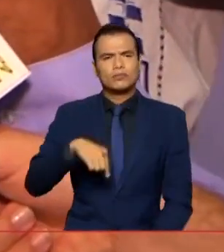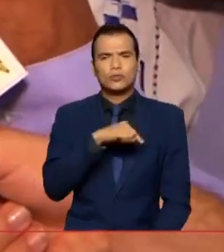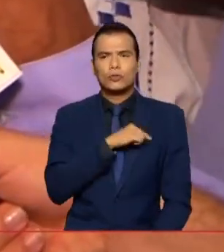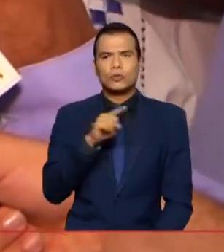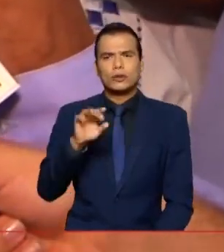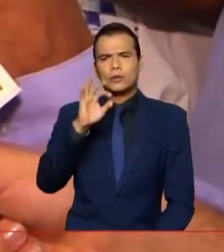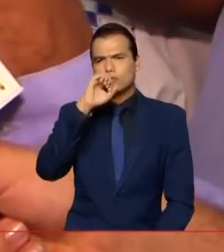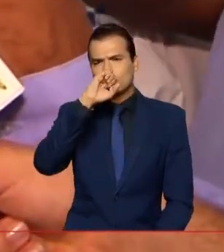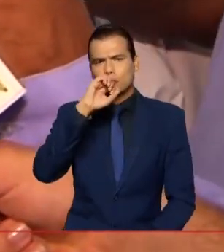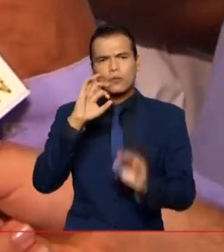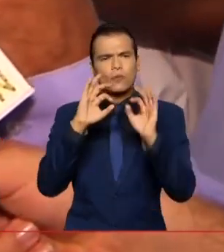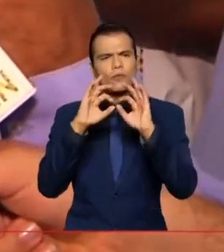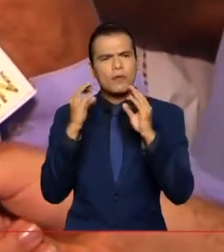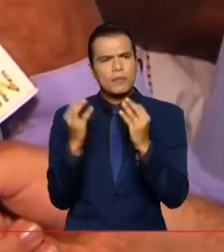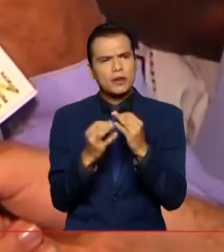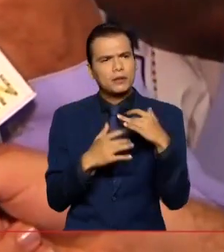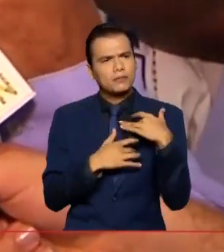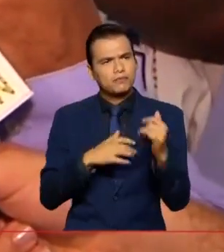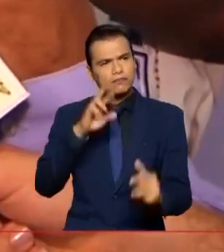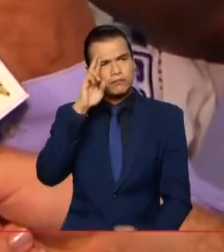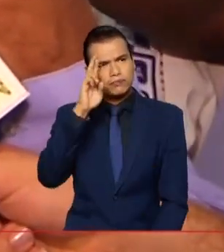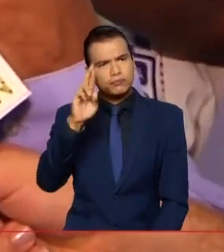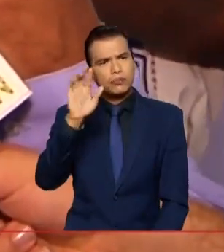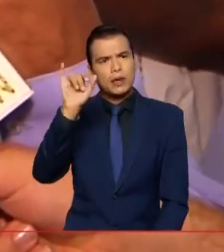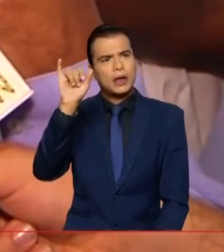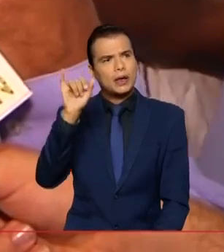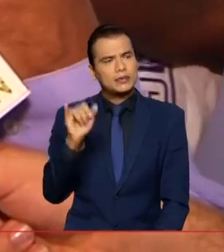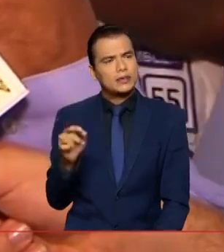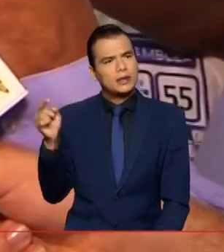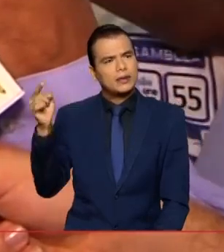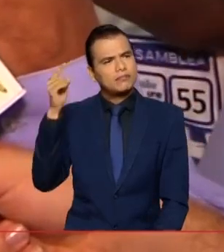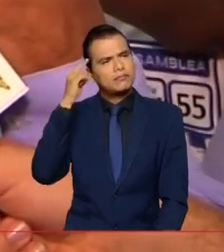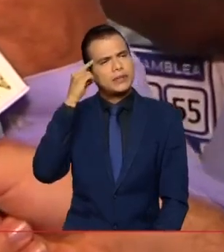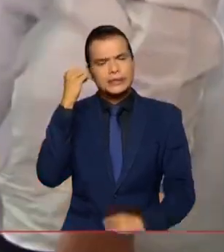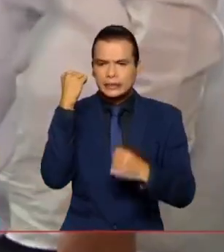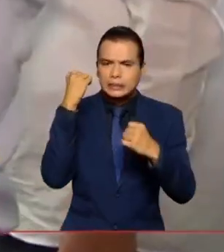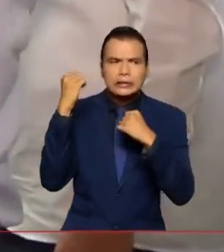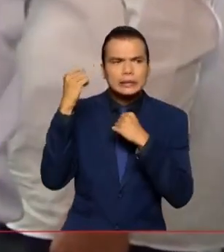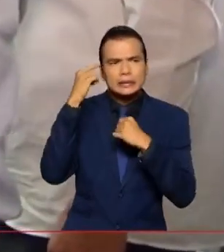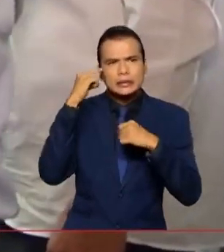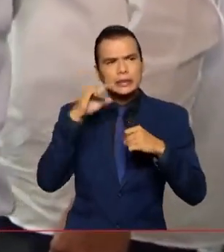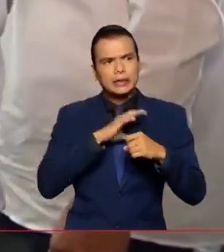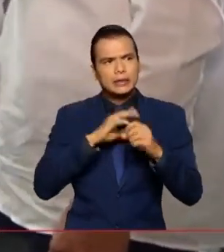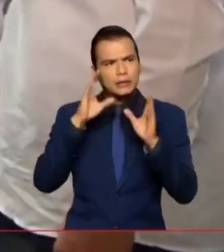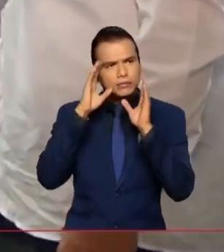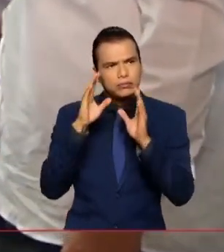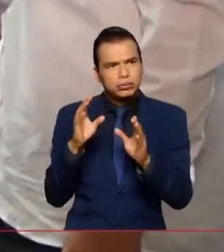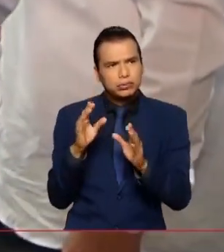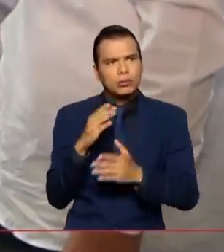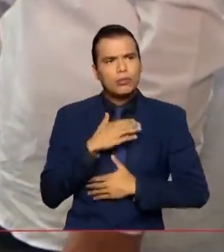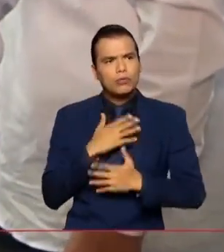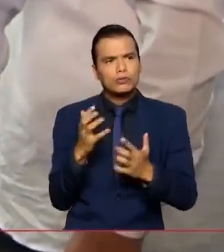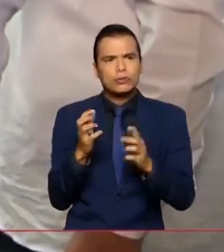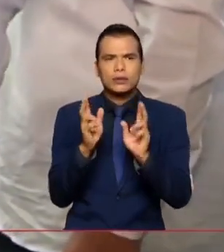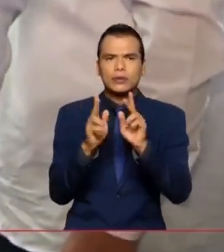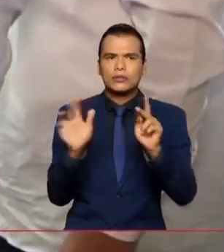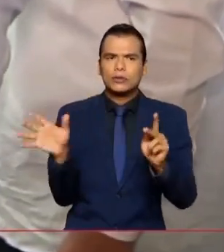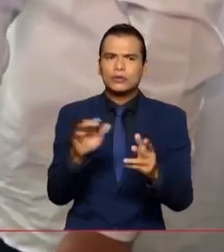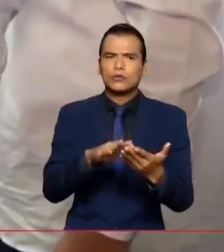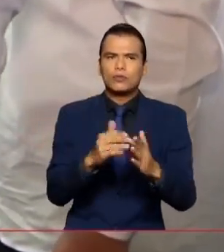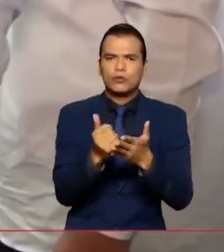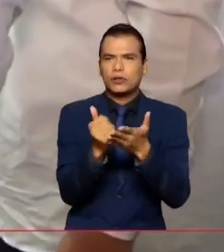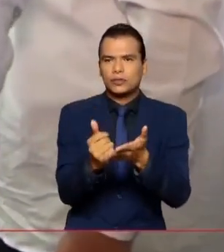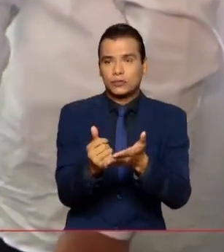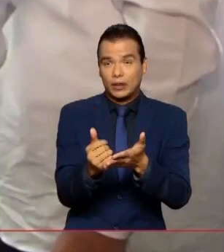hombre generoso, un hombre respetuoso, un hombre que se preocupa, que es sensible, que tiene vocación de servicio a la comunidad. Pero todos